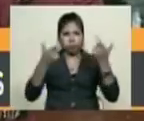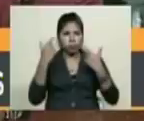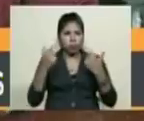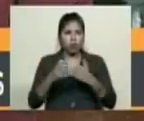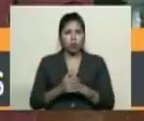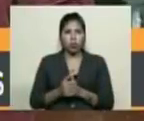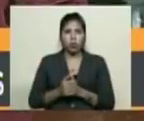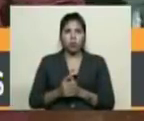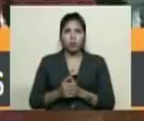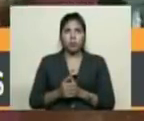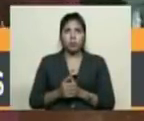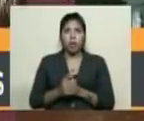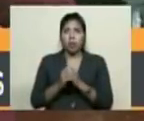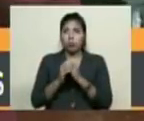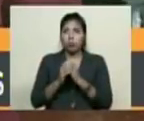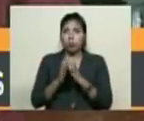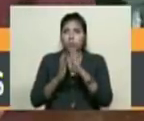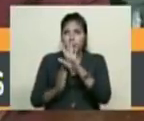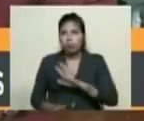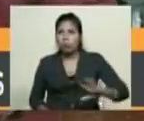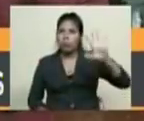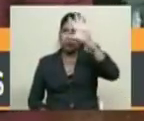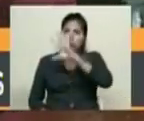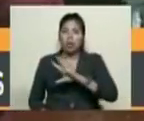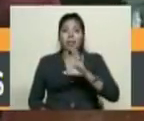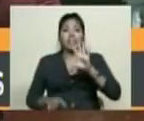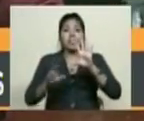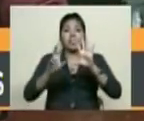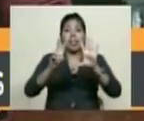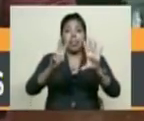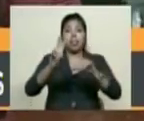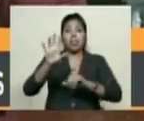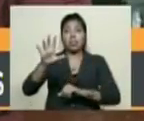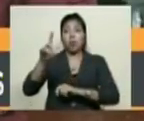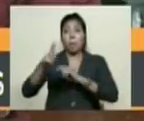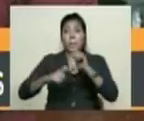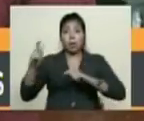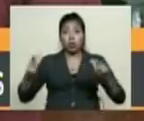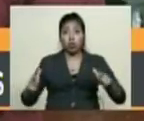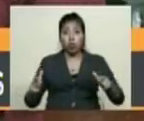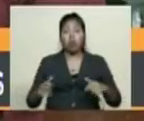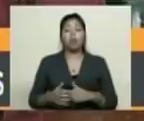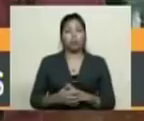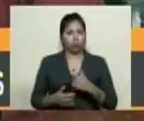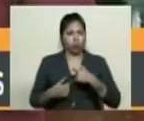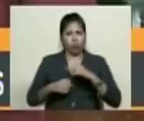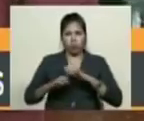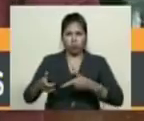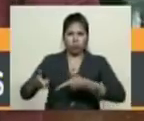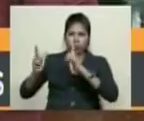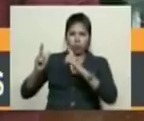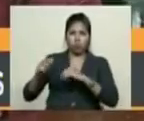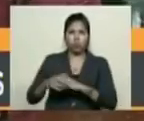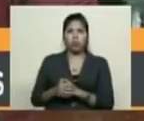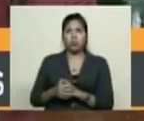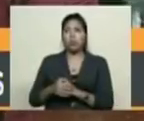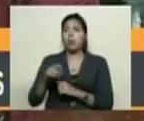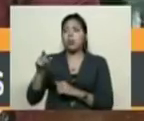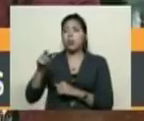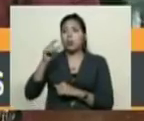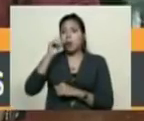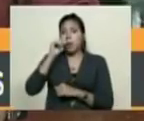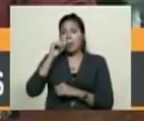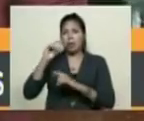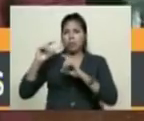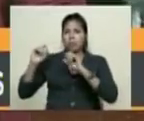tierra a 75 implicados, ¿no? Yo le he dado la orden al ministro Reverol que saque las fotos de todos los